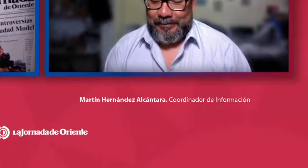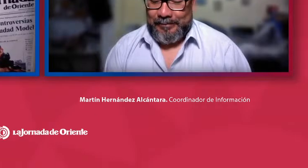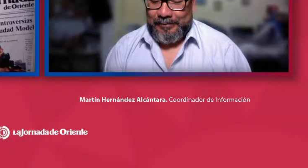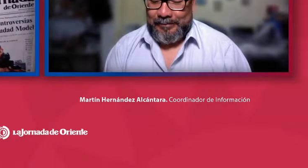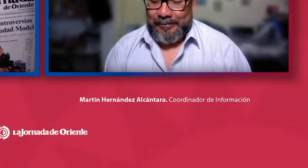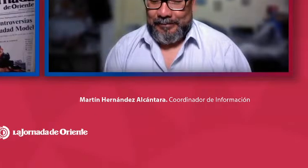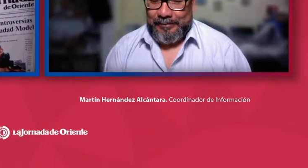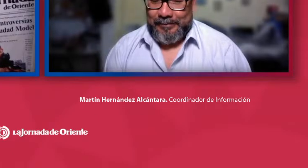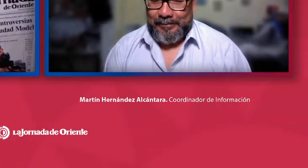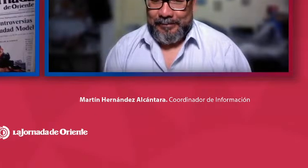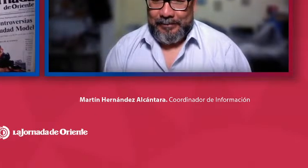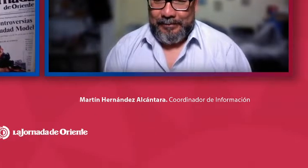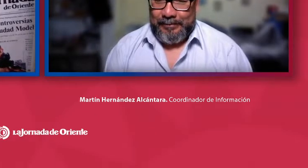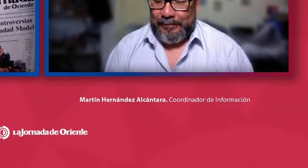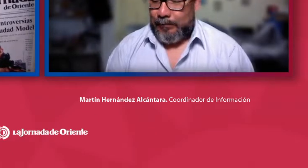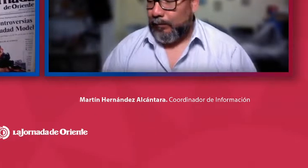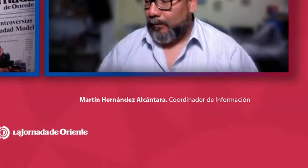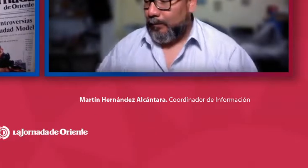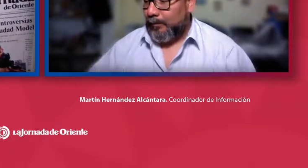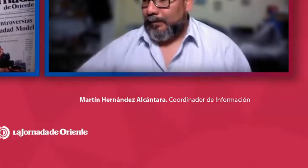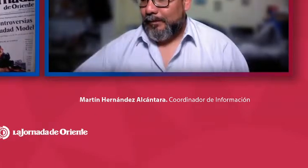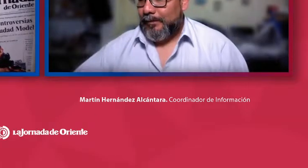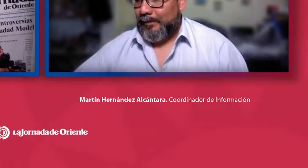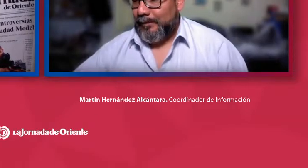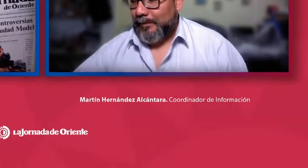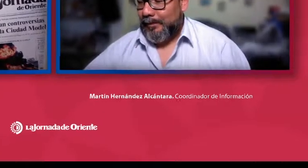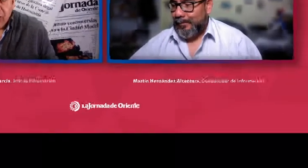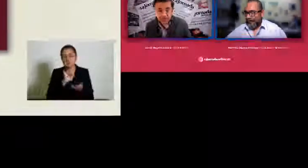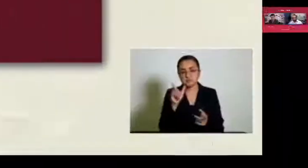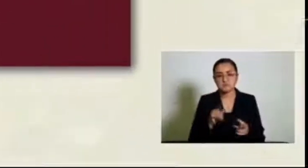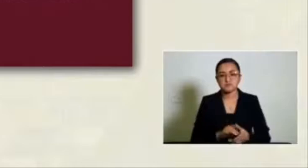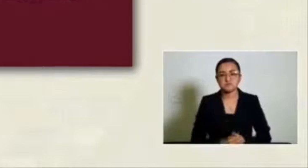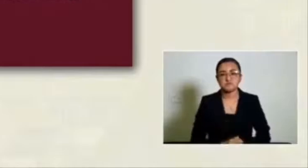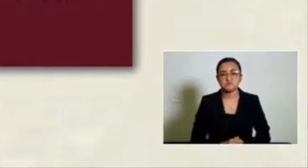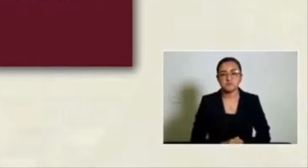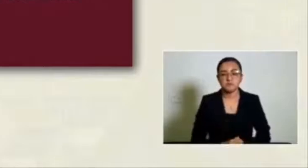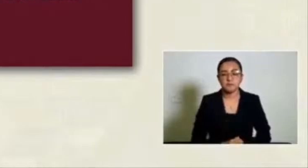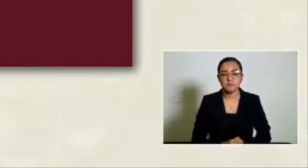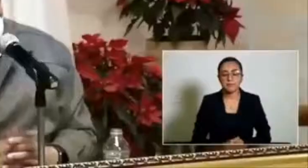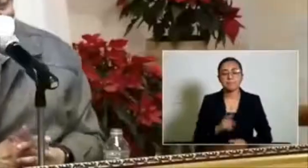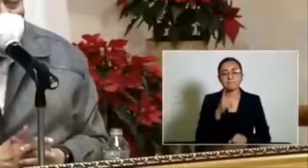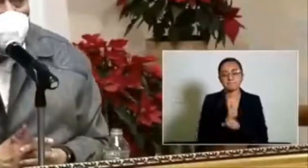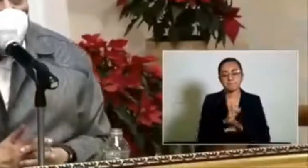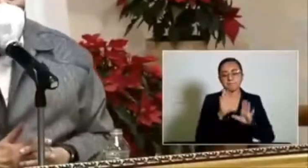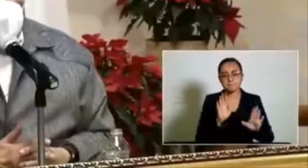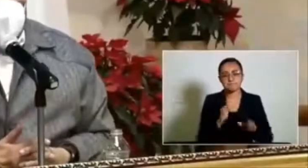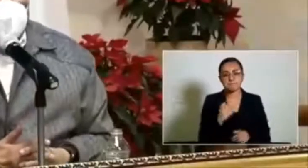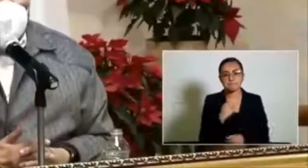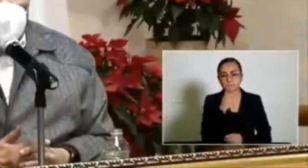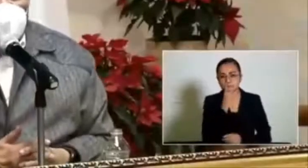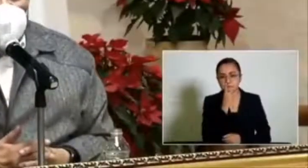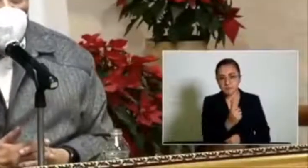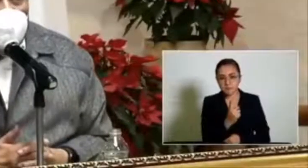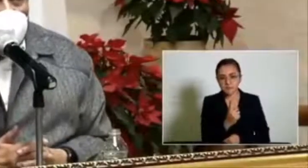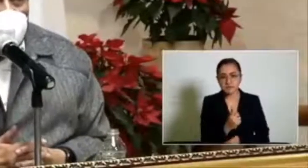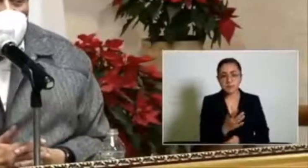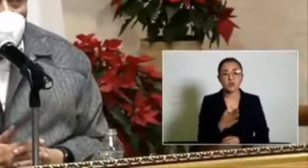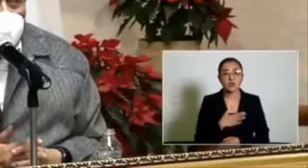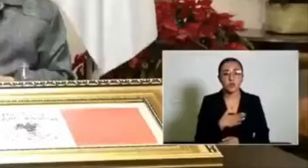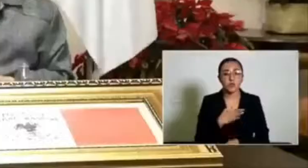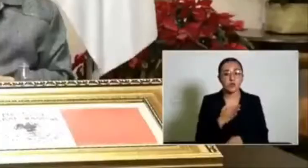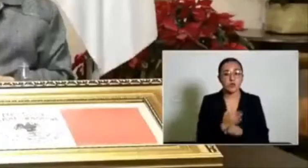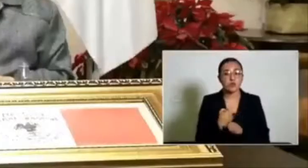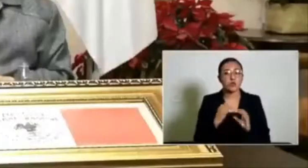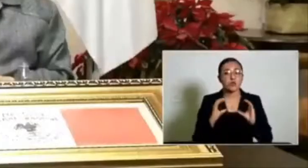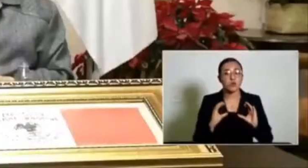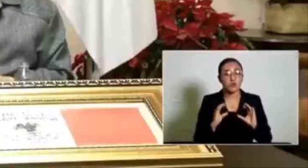como magistrado del Tribunal Estatal Electoral. Primero les diré que yo debo de ser muy cuidadoso